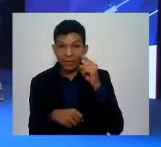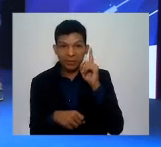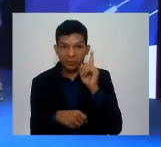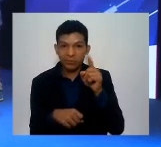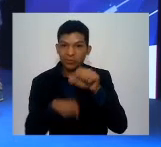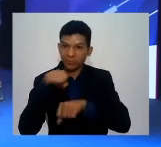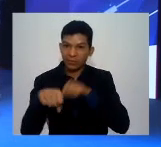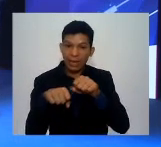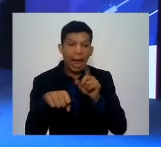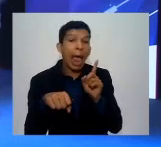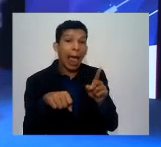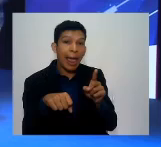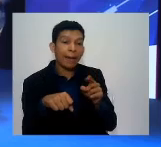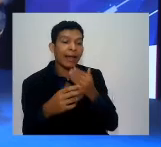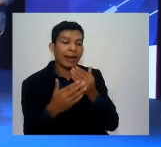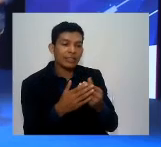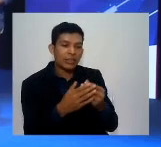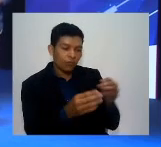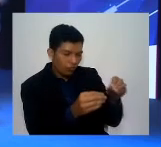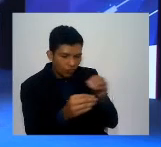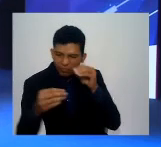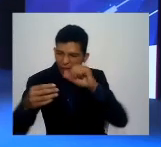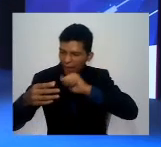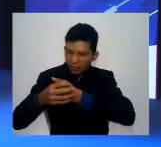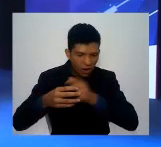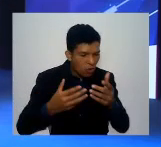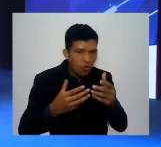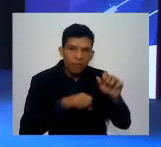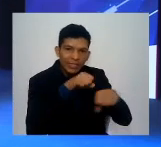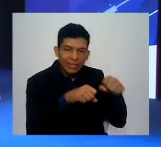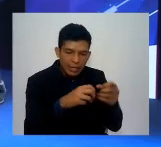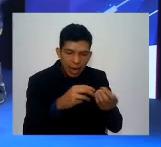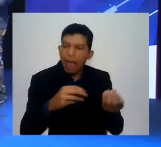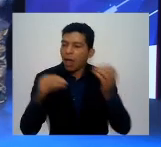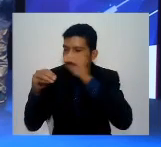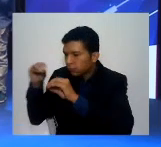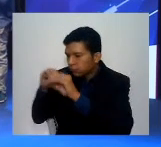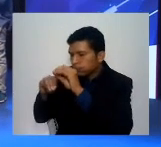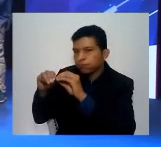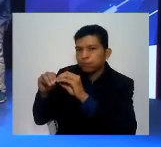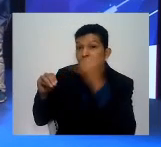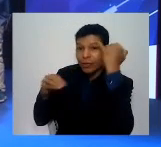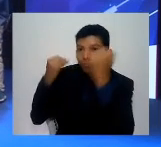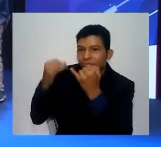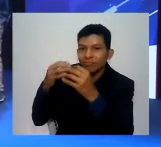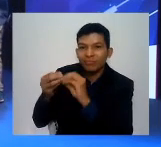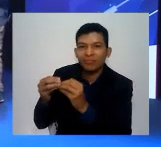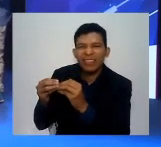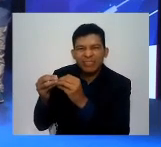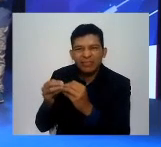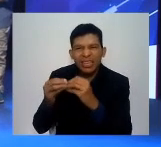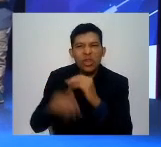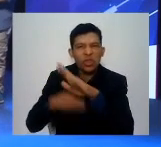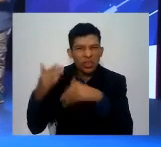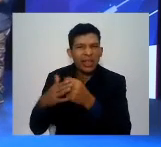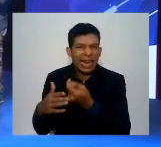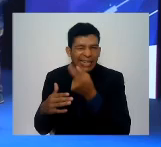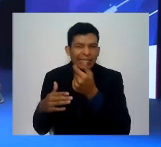soportar mejor ese choque constante contra el cemento y choque pues durante largo rato. Y los zapatos de trail, pues como son para correr